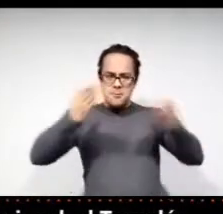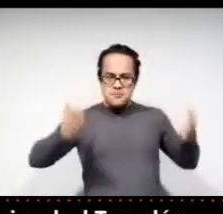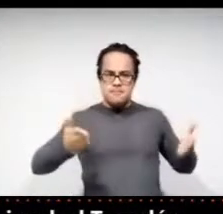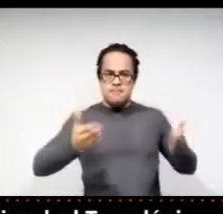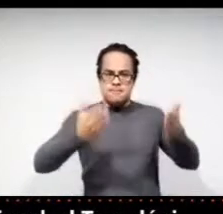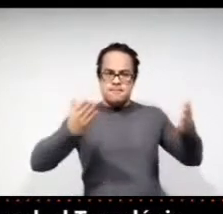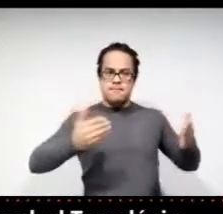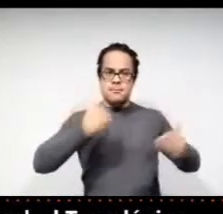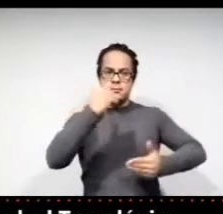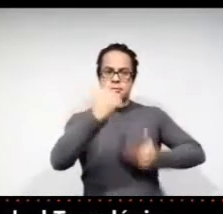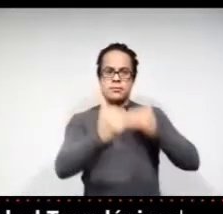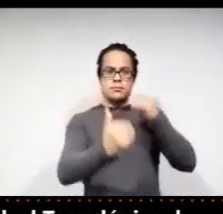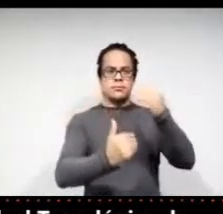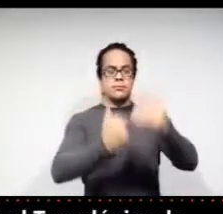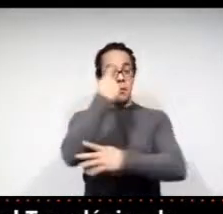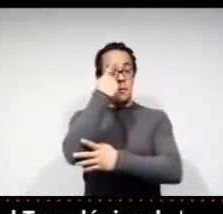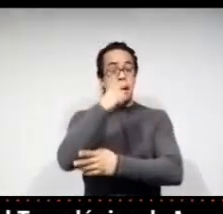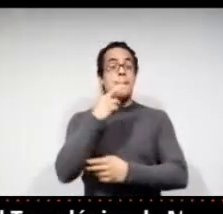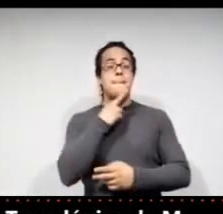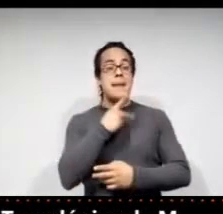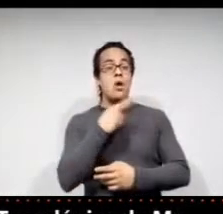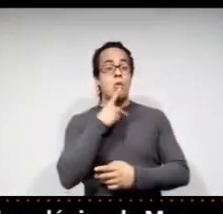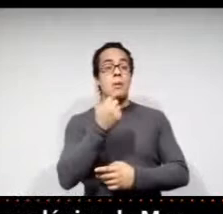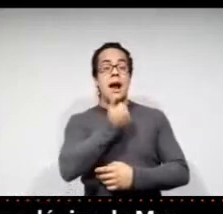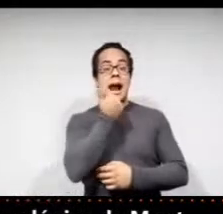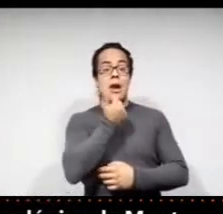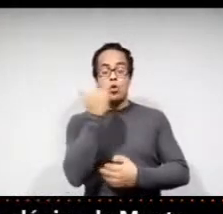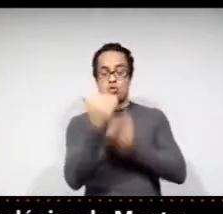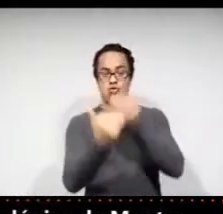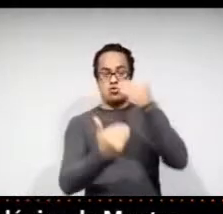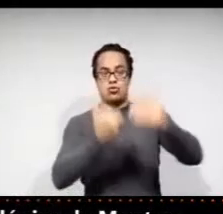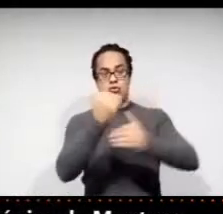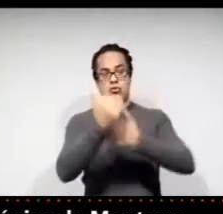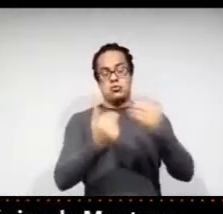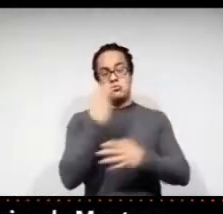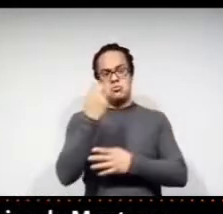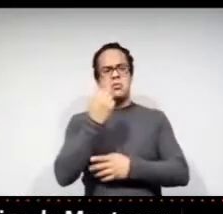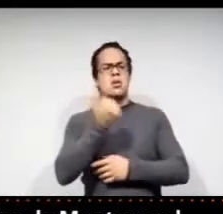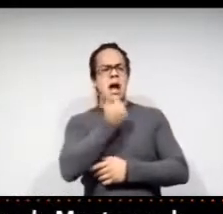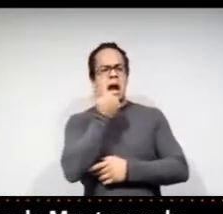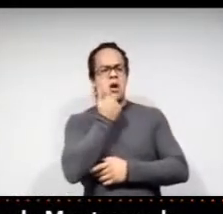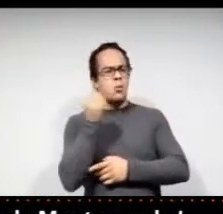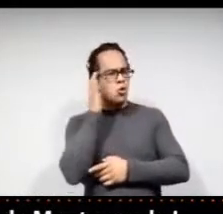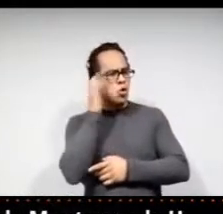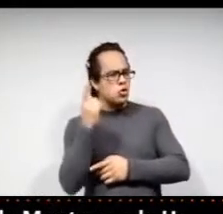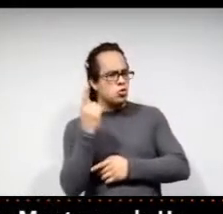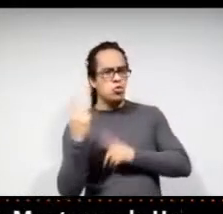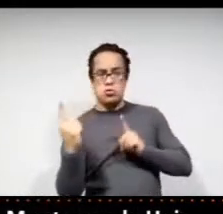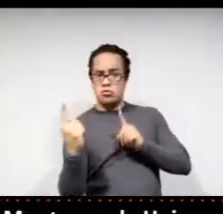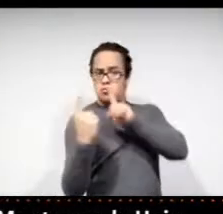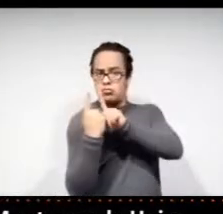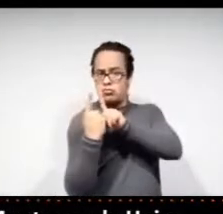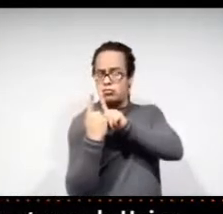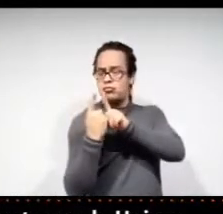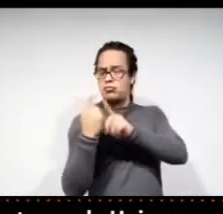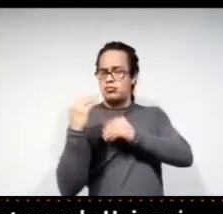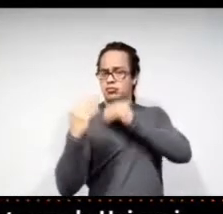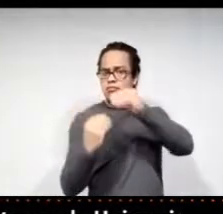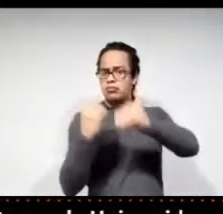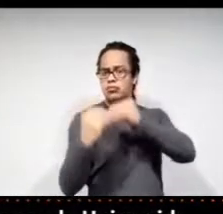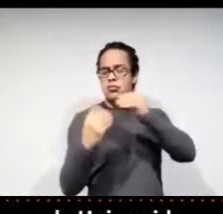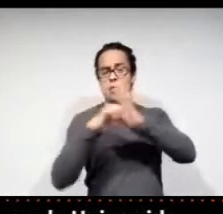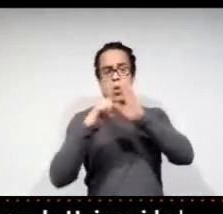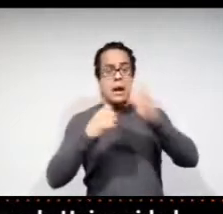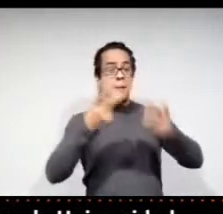esto para mejorar el aprendizaje de los estudiantes. Escuchemos a los estudiantes, hemos hecho también encuestas a docentes y estudiantes en la universidad.